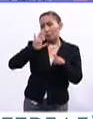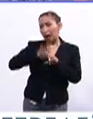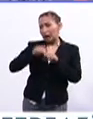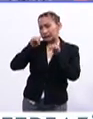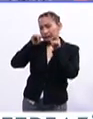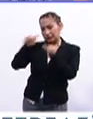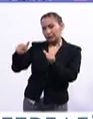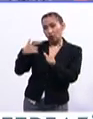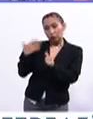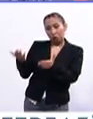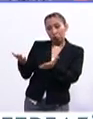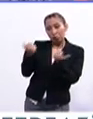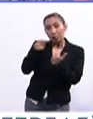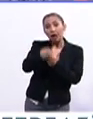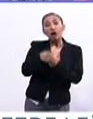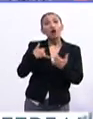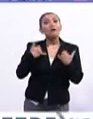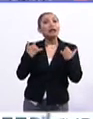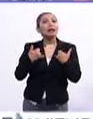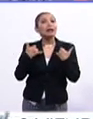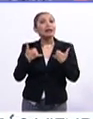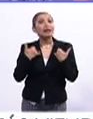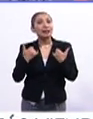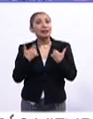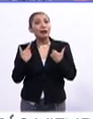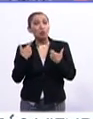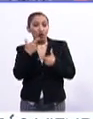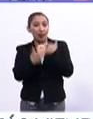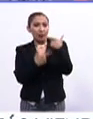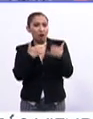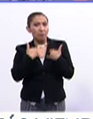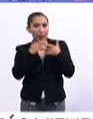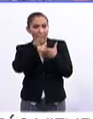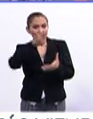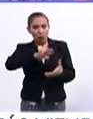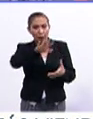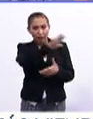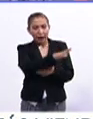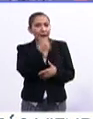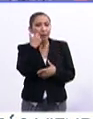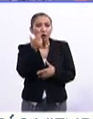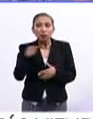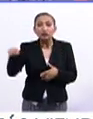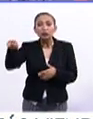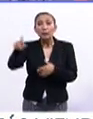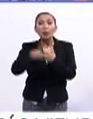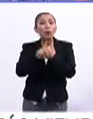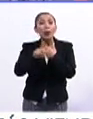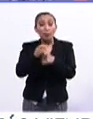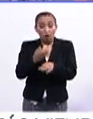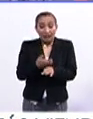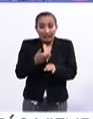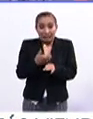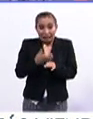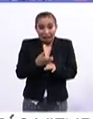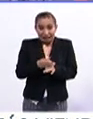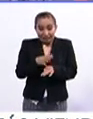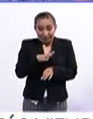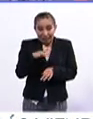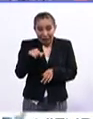principal donde apuntamos es el público joven. Somos una generación joven la mayoría, entonces creemos que las problemáticas que nosotros estamos